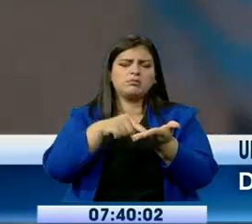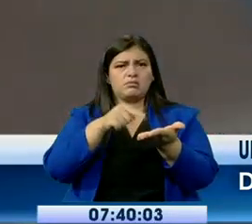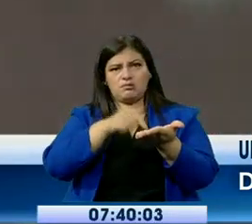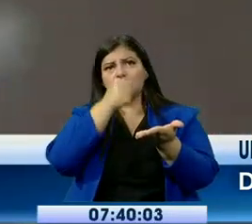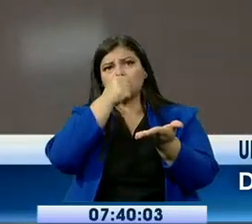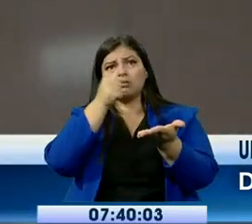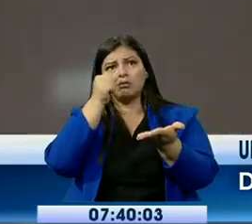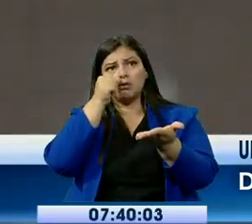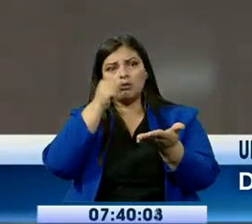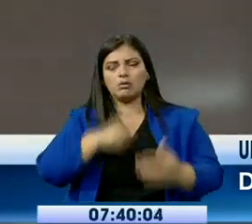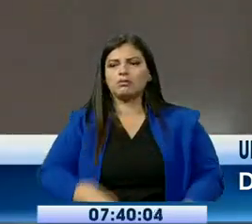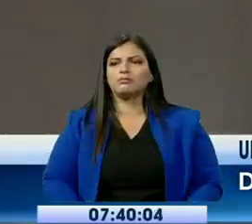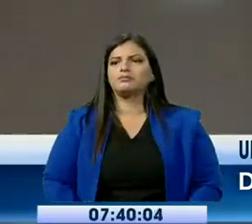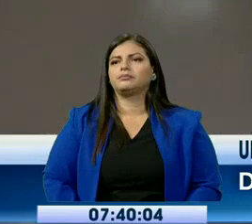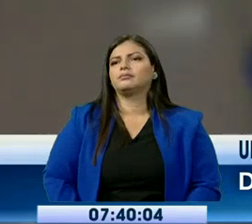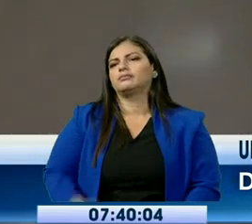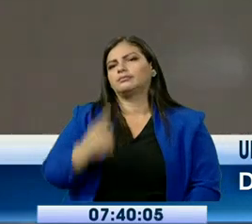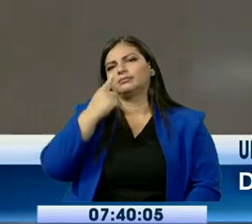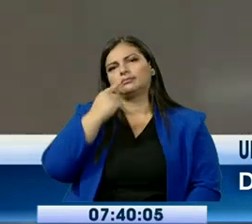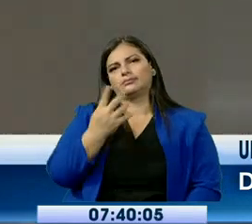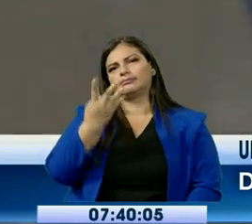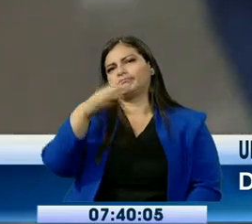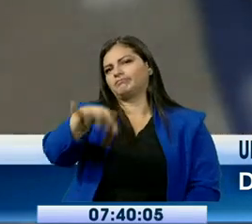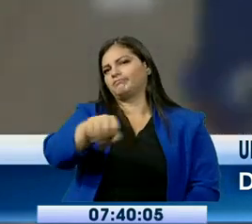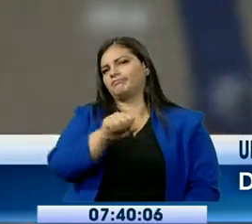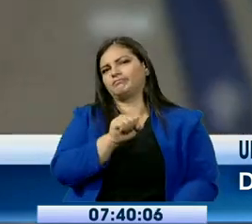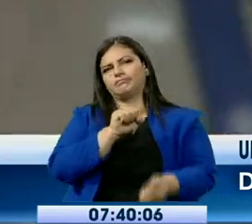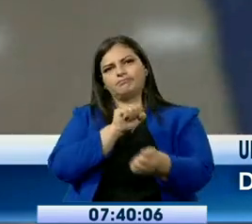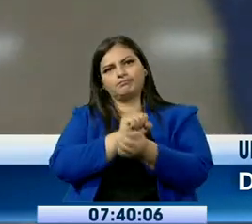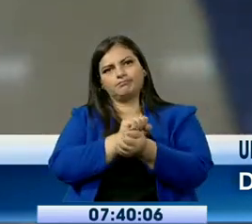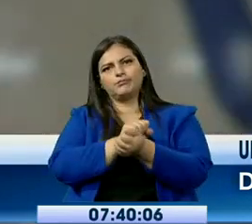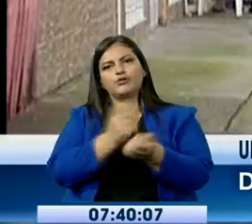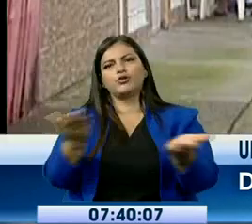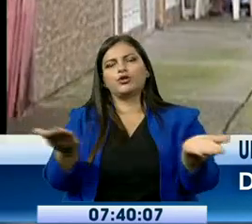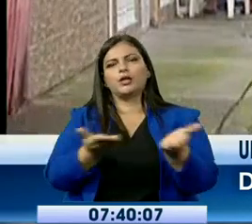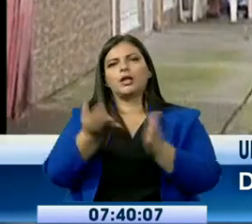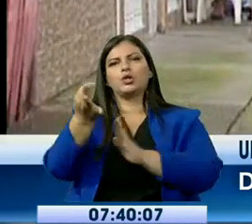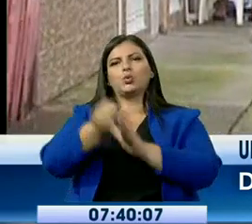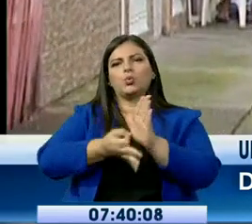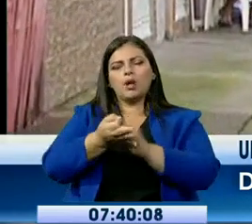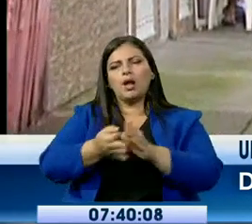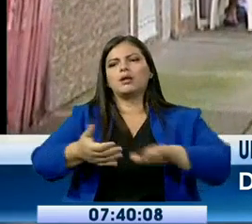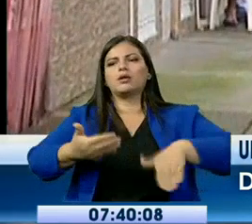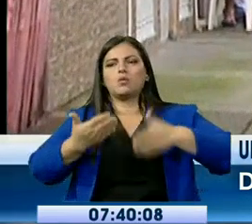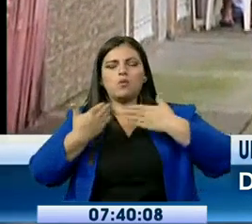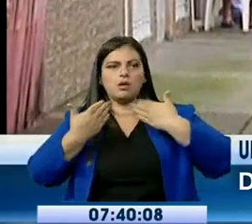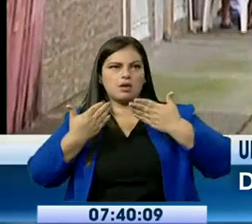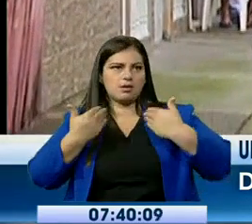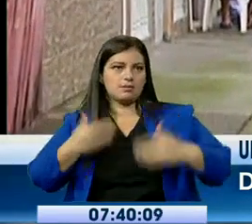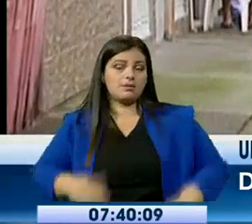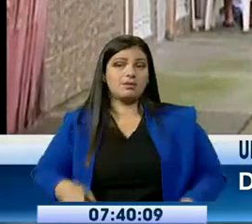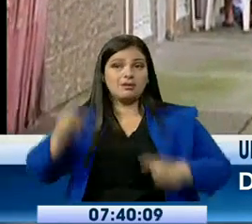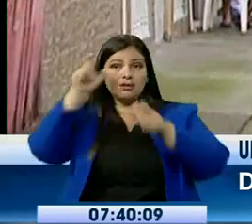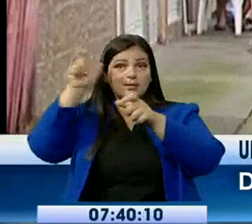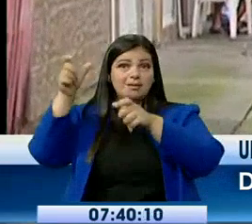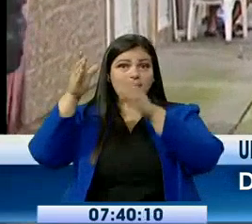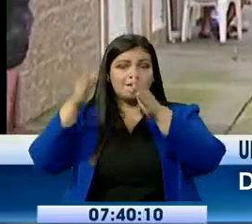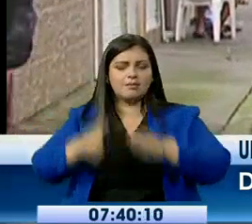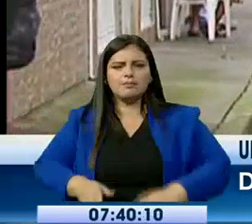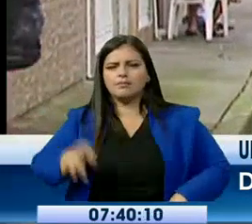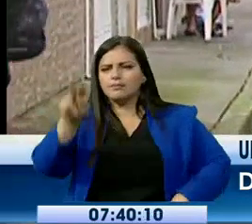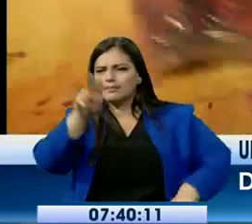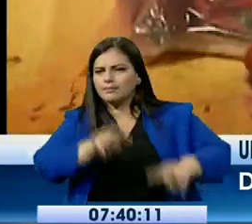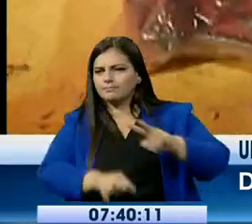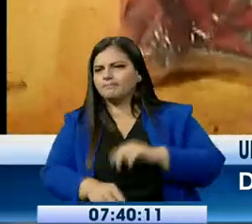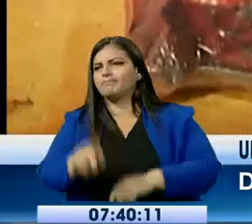en diferentes audiencias de formulación de cargos en Guayaquil y Durán, donde los fiscales de turno determinaron responsabilidades